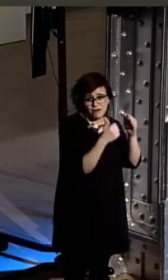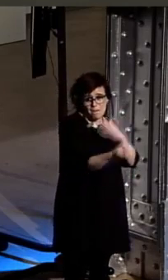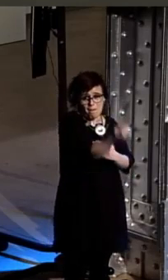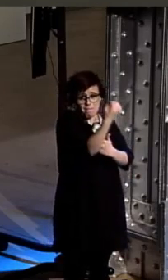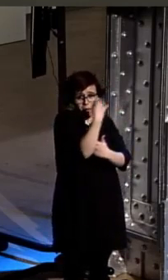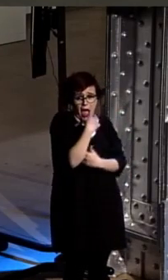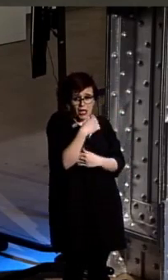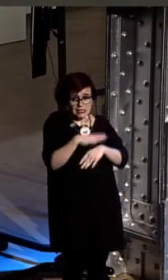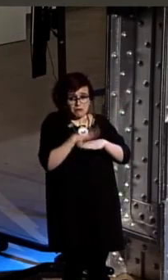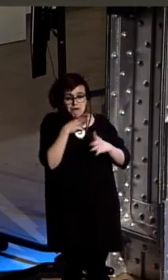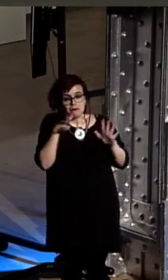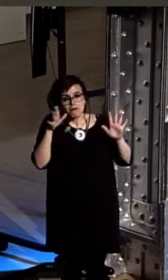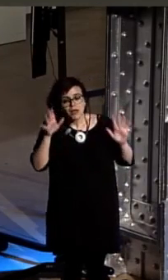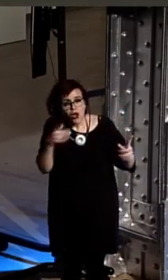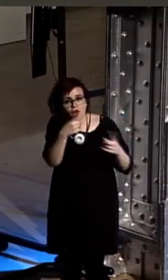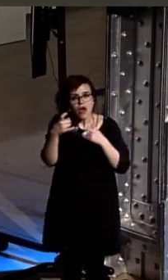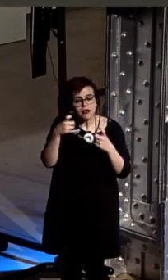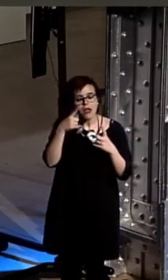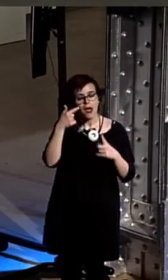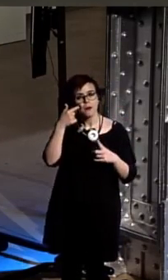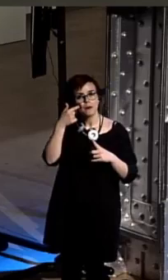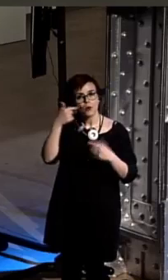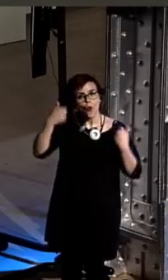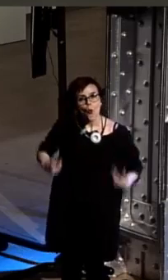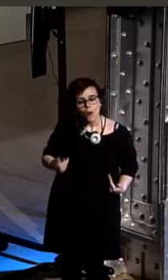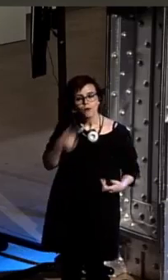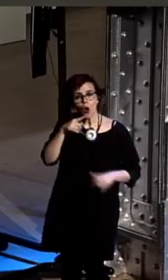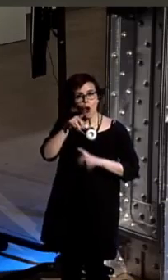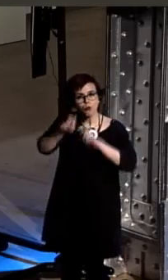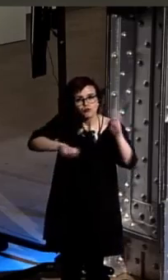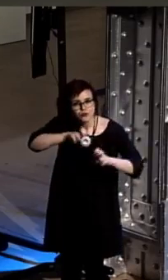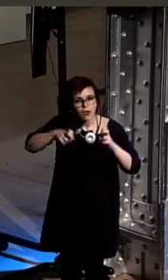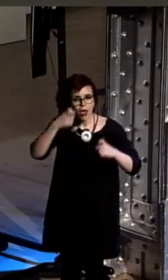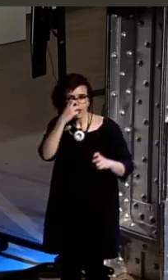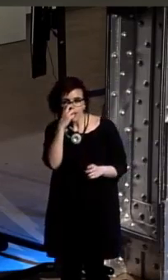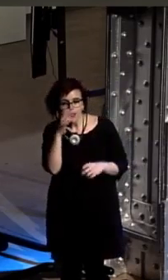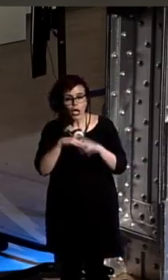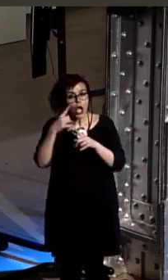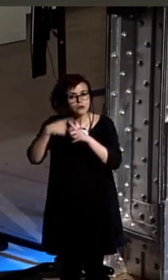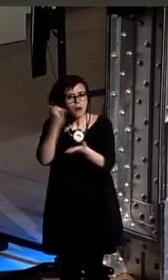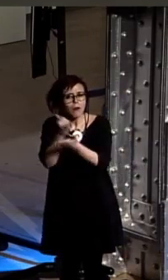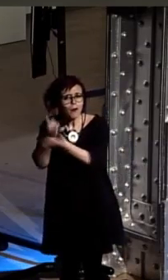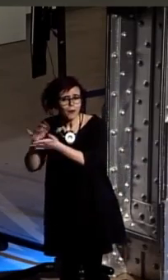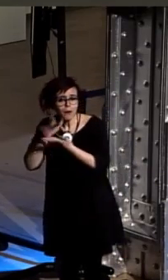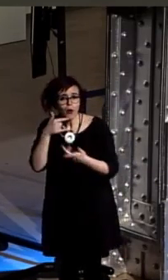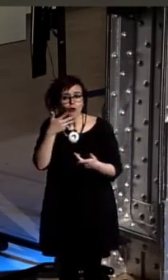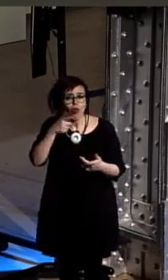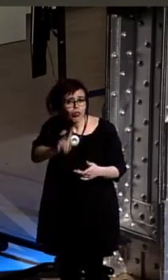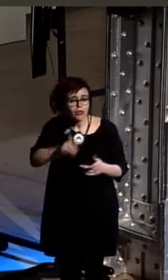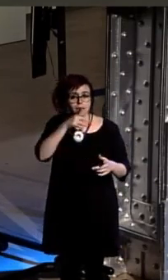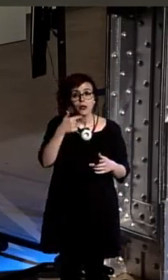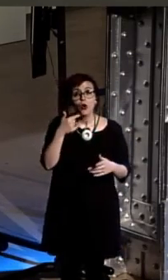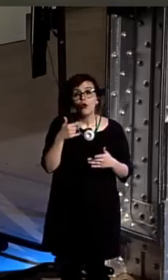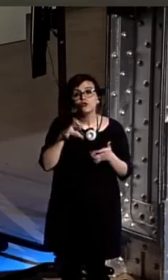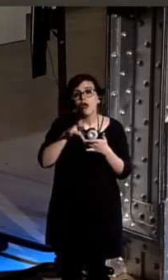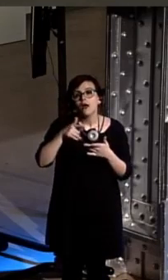humano, es el buscar respuestas, ¿no?, a preguntas que no se tienen, el ir más allá, el probar cosas que no se han hecho. Entonces yo creo que la pregunta no es si lo vamos a hacer o